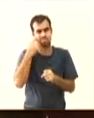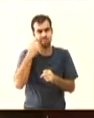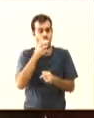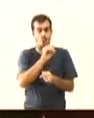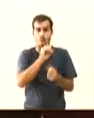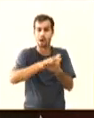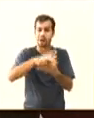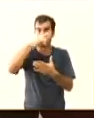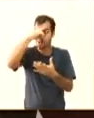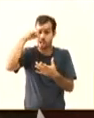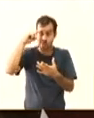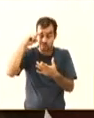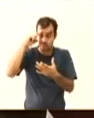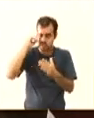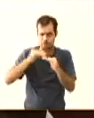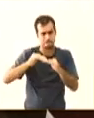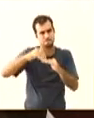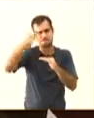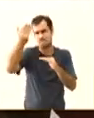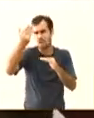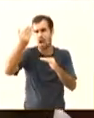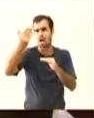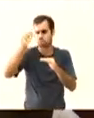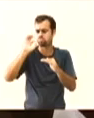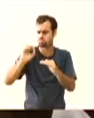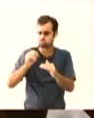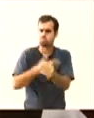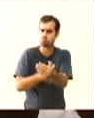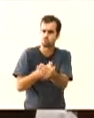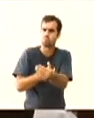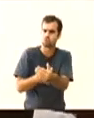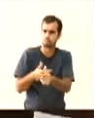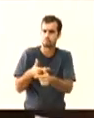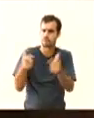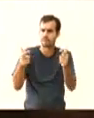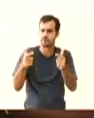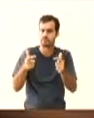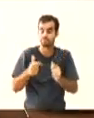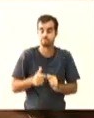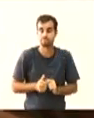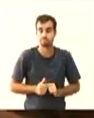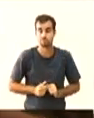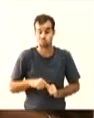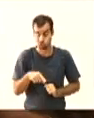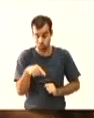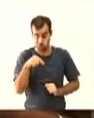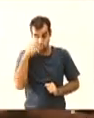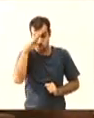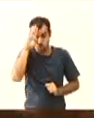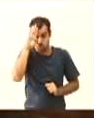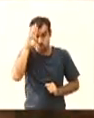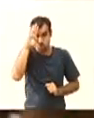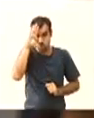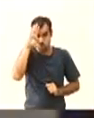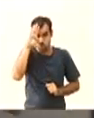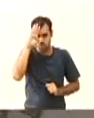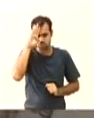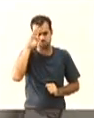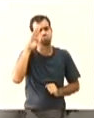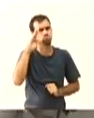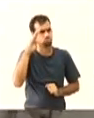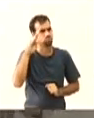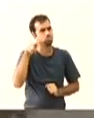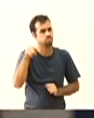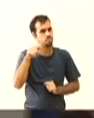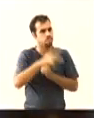Organización Mundial de Salud de una entrega de sangre por cada 20 habitantes. Amigos, esto convierte a nuestro país en una de las pocas naciones